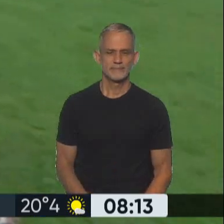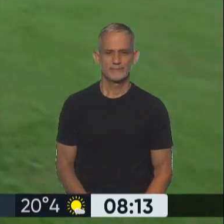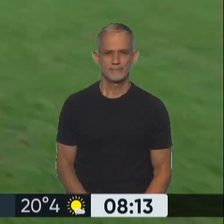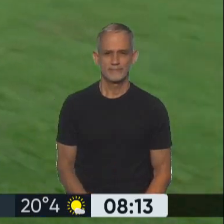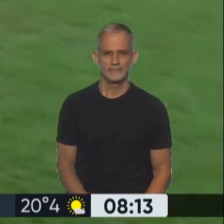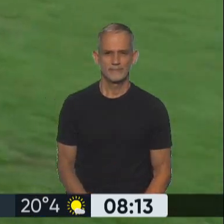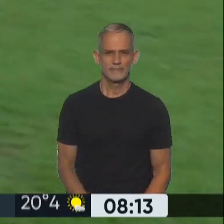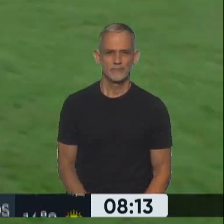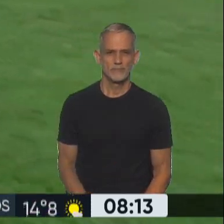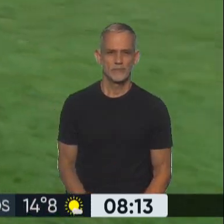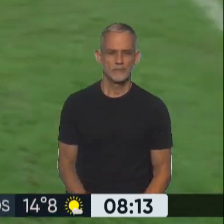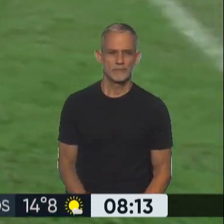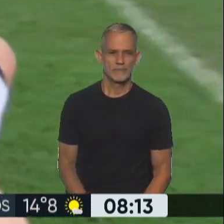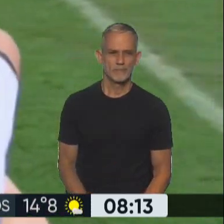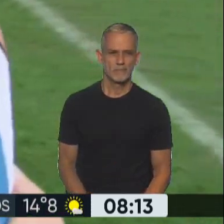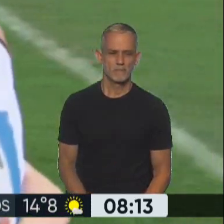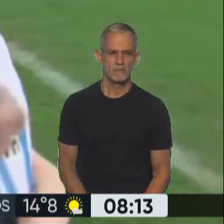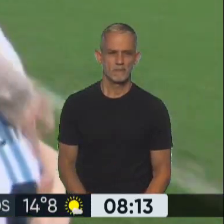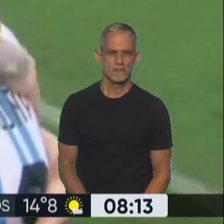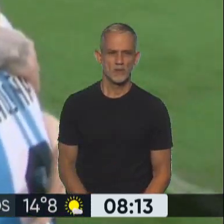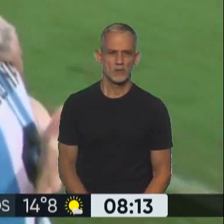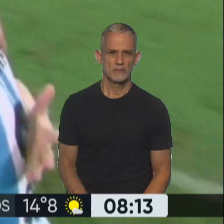más que me quiero llevar